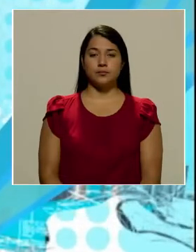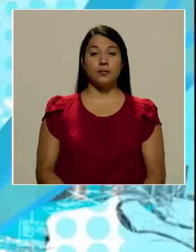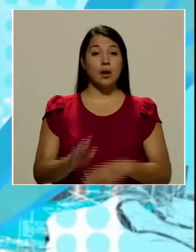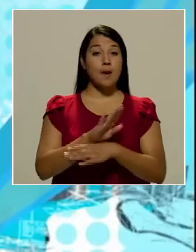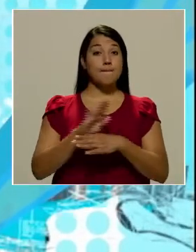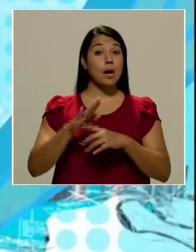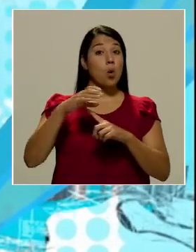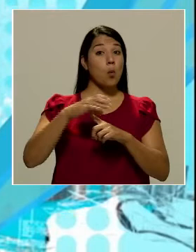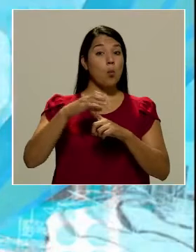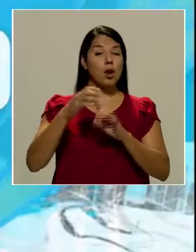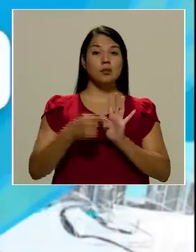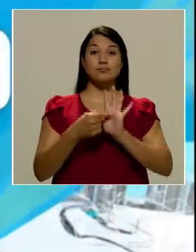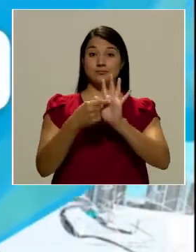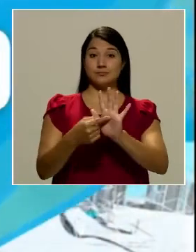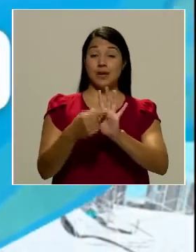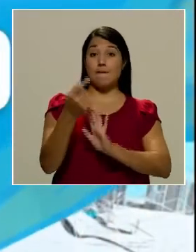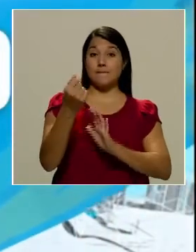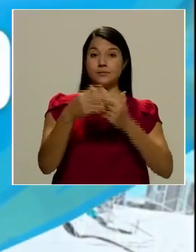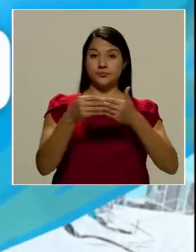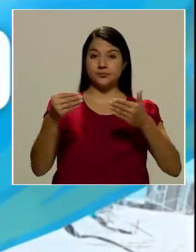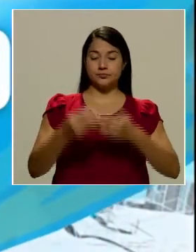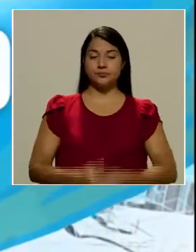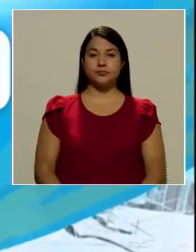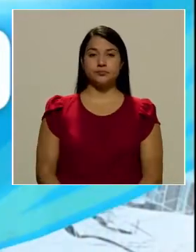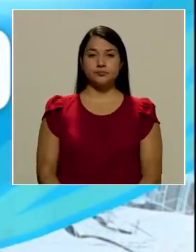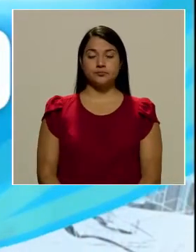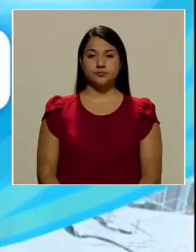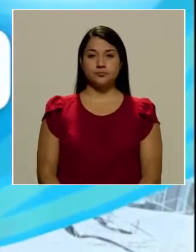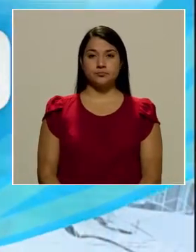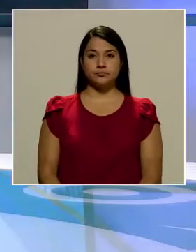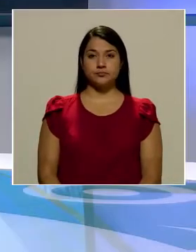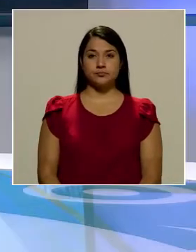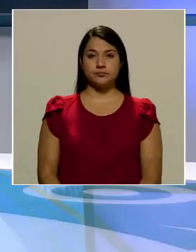Banco Popular presentó el tipo de cambio.